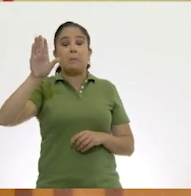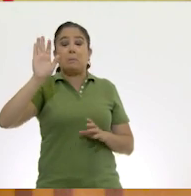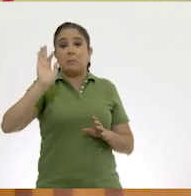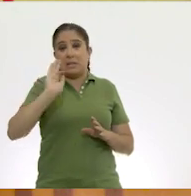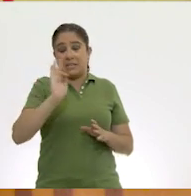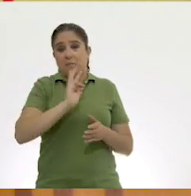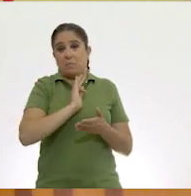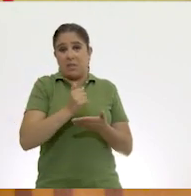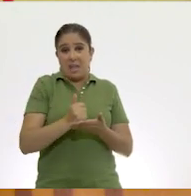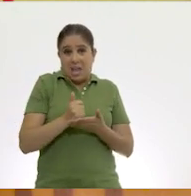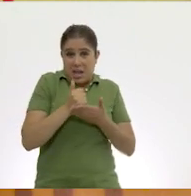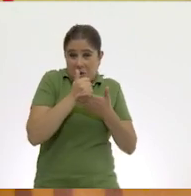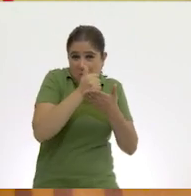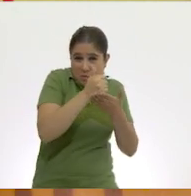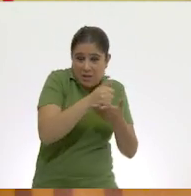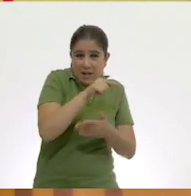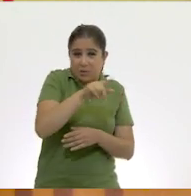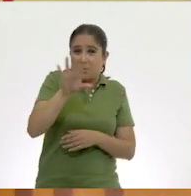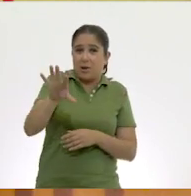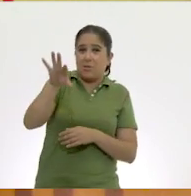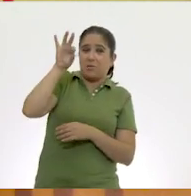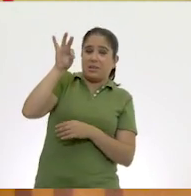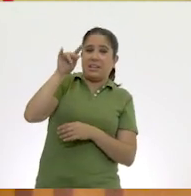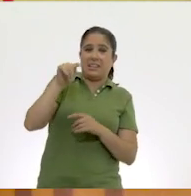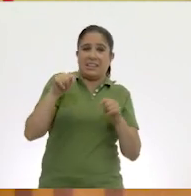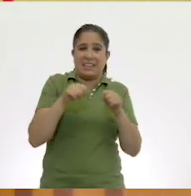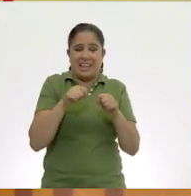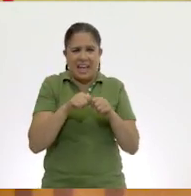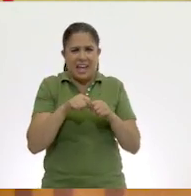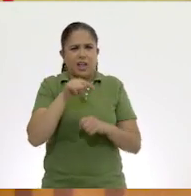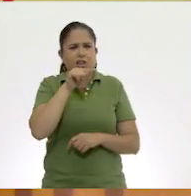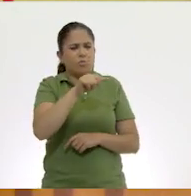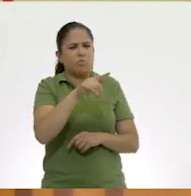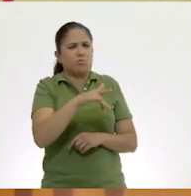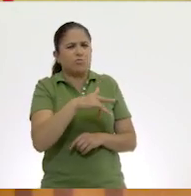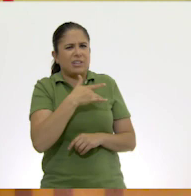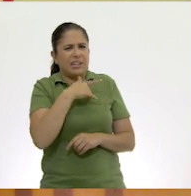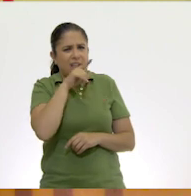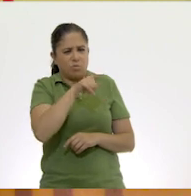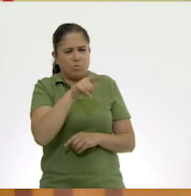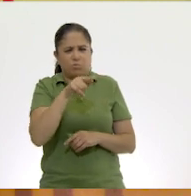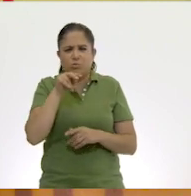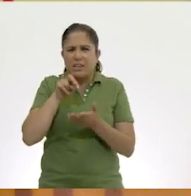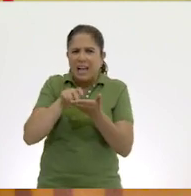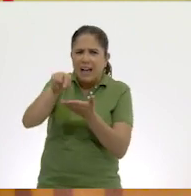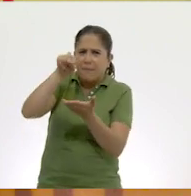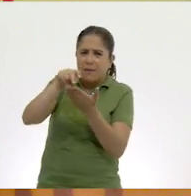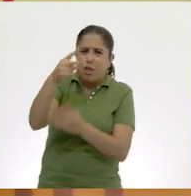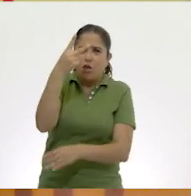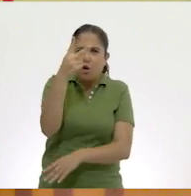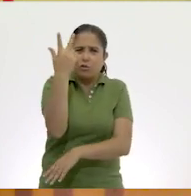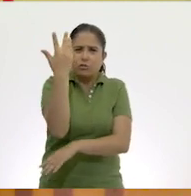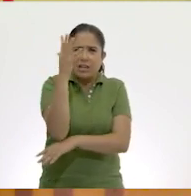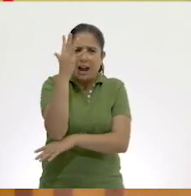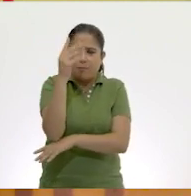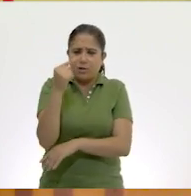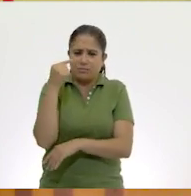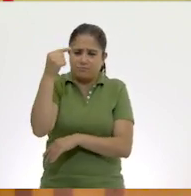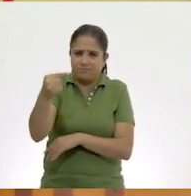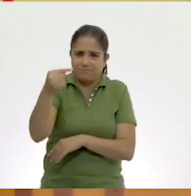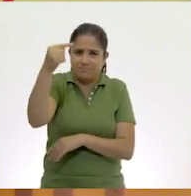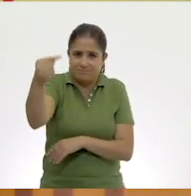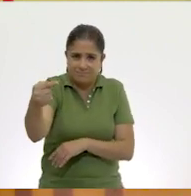puede ayudar a encontrar a su tía que le parece avance dos árboles hacia adelante